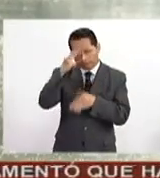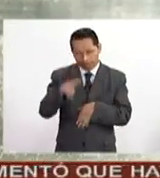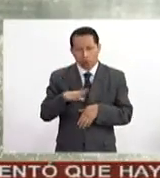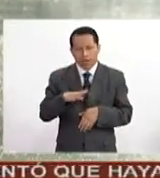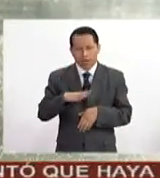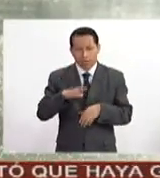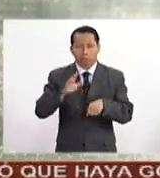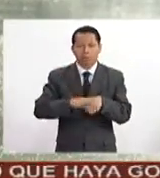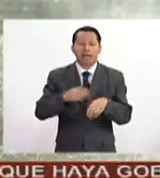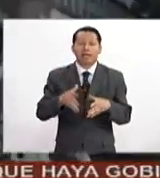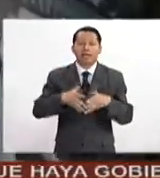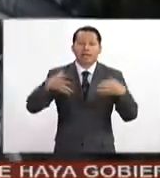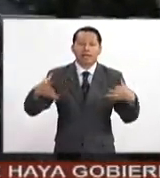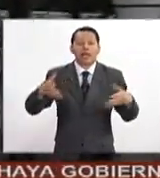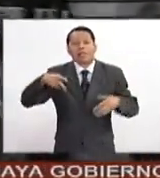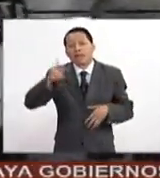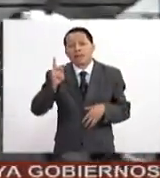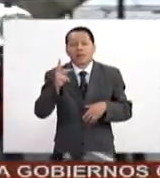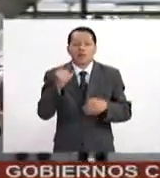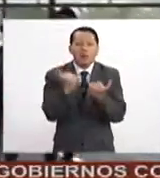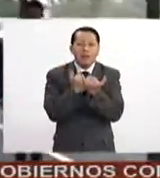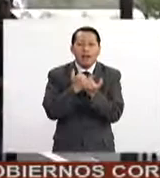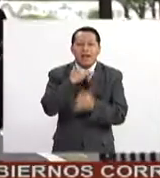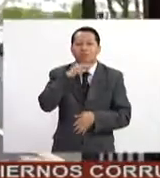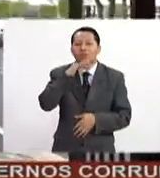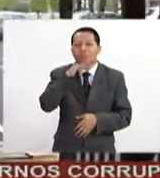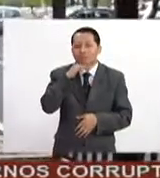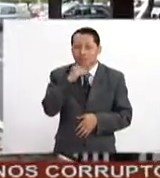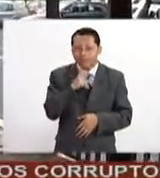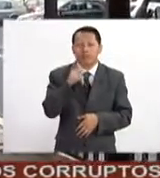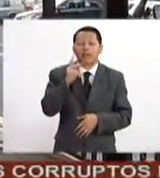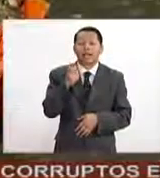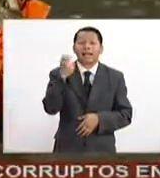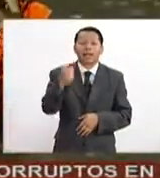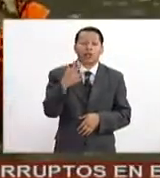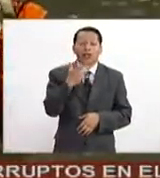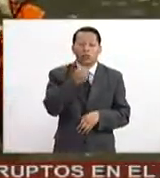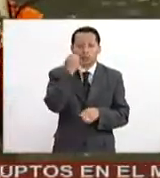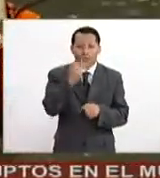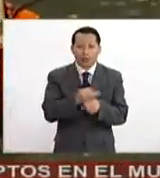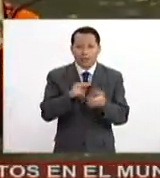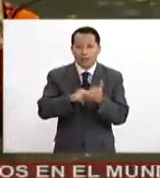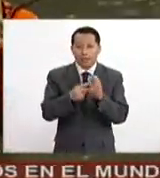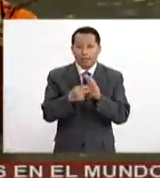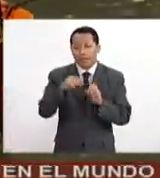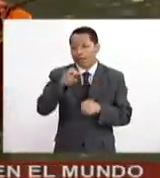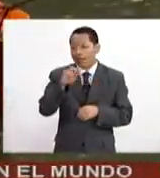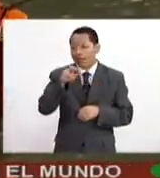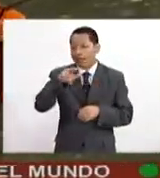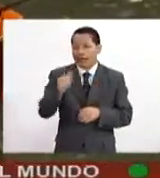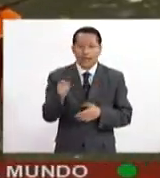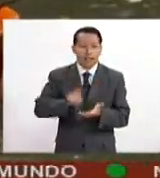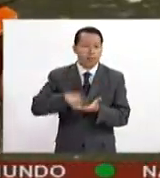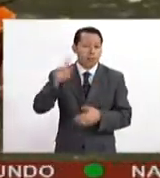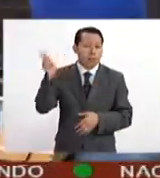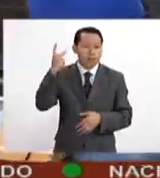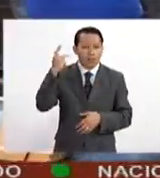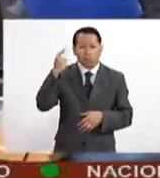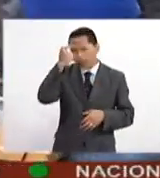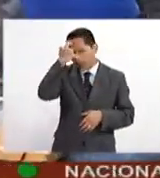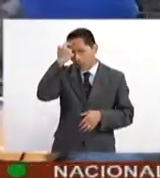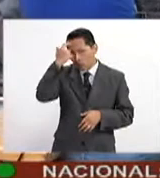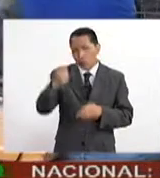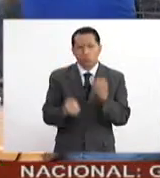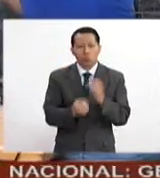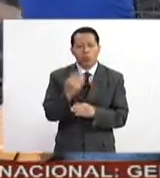hecho, es el más grande, pero también el más contaminado. Por ello, 5 estudiantes de Ingeniería Mecánica del Politécnico crearon